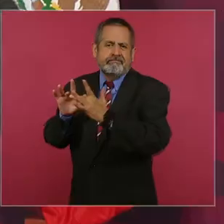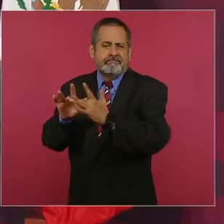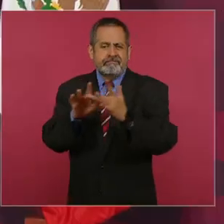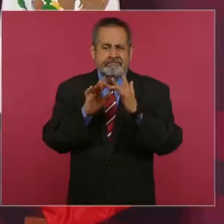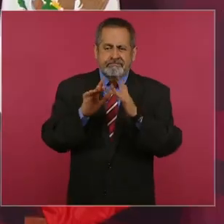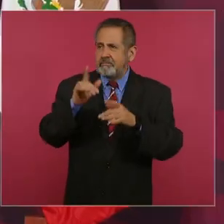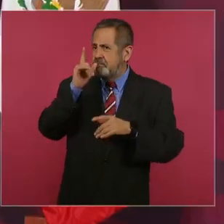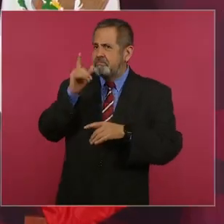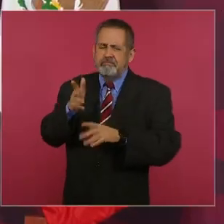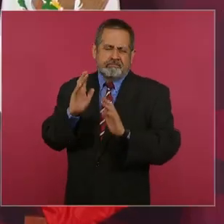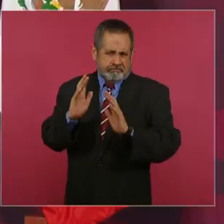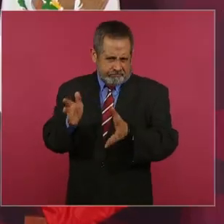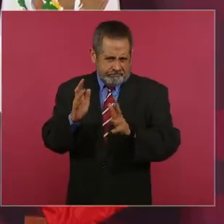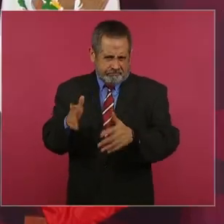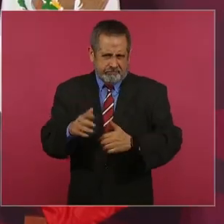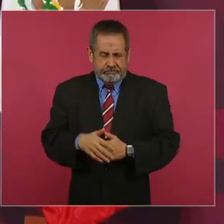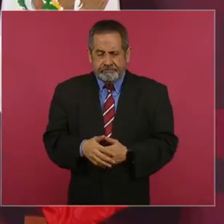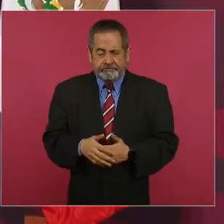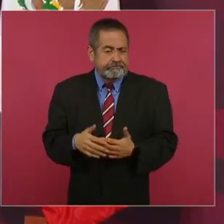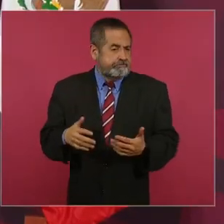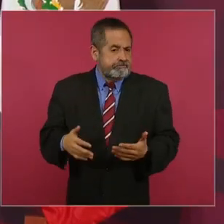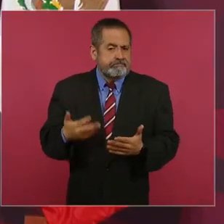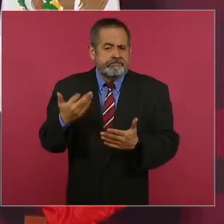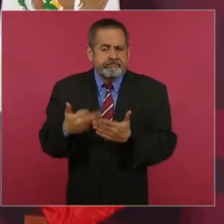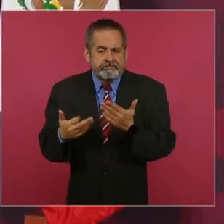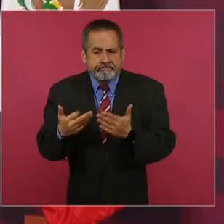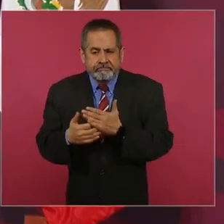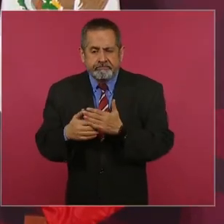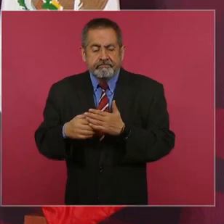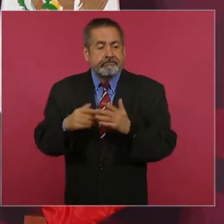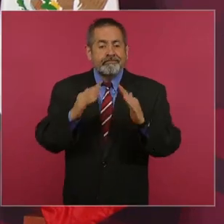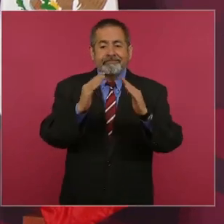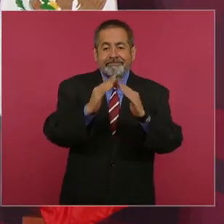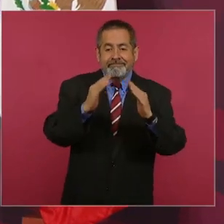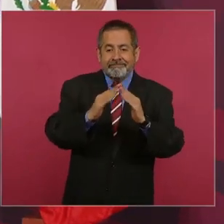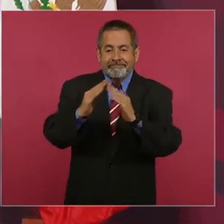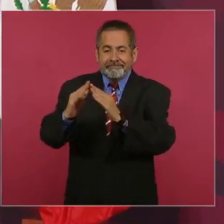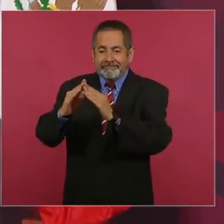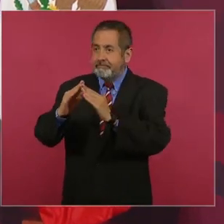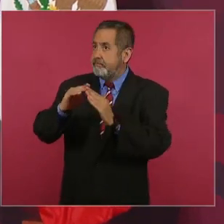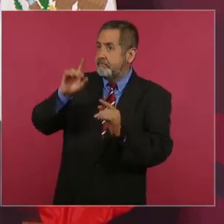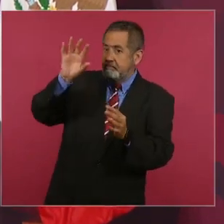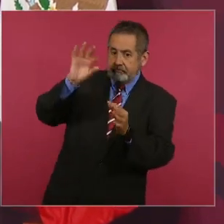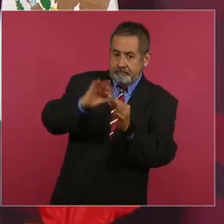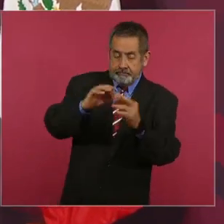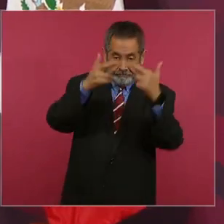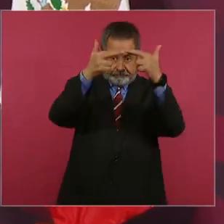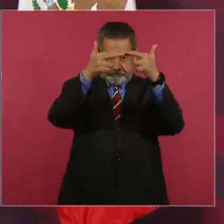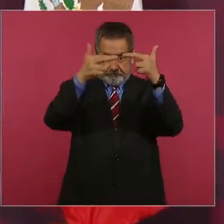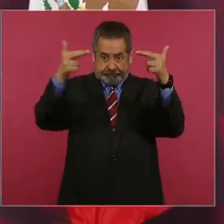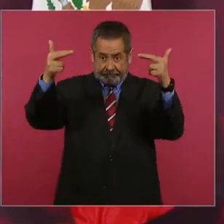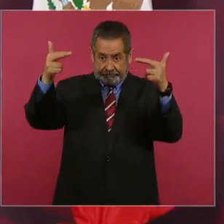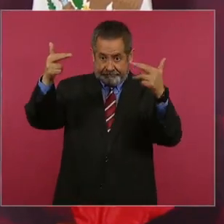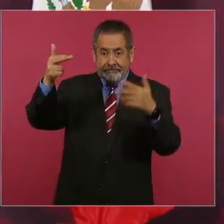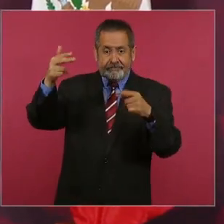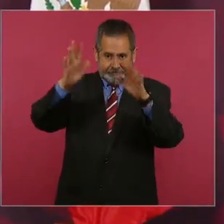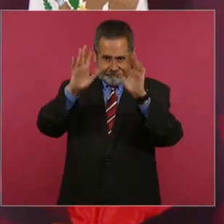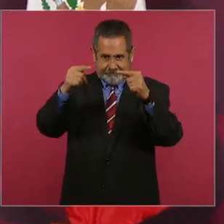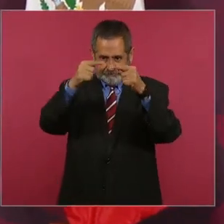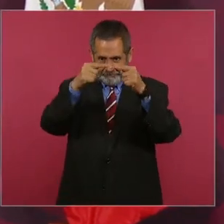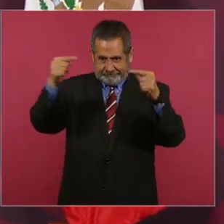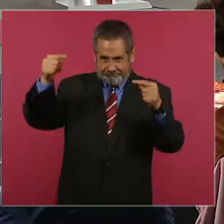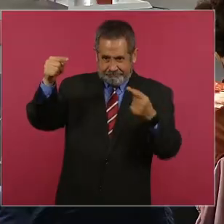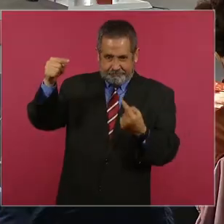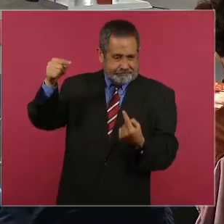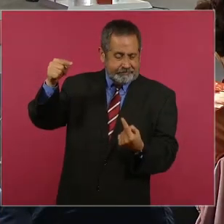¿qué es lo que falta? las conexiones está a la luz pero